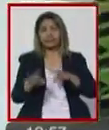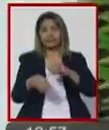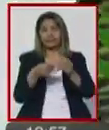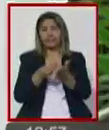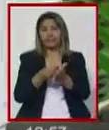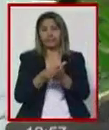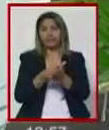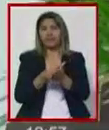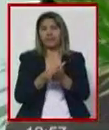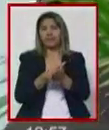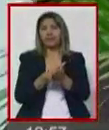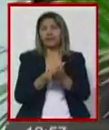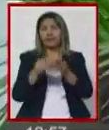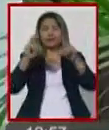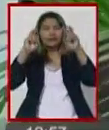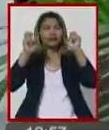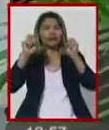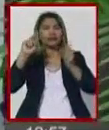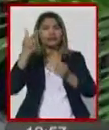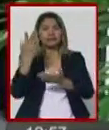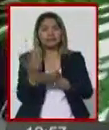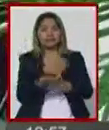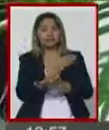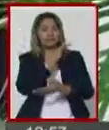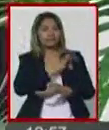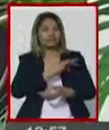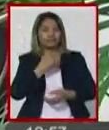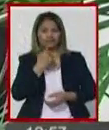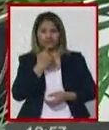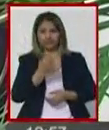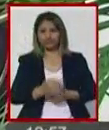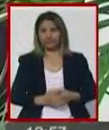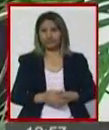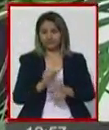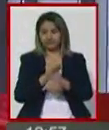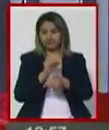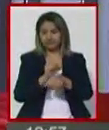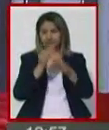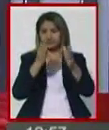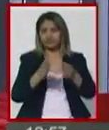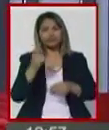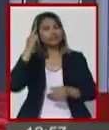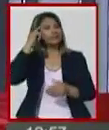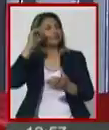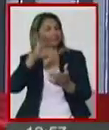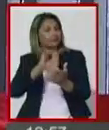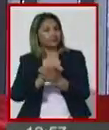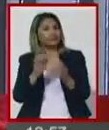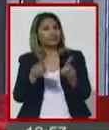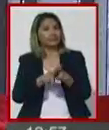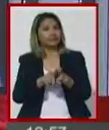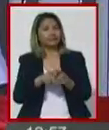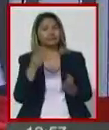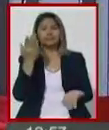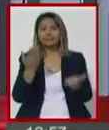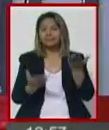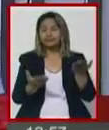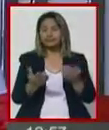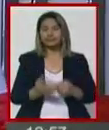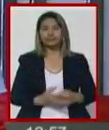incremento salarial y tema del doble aguinaldo? Esto dijeron los obreros. Creemos también de que por lo